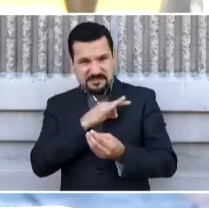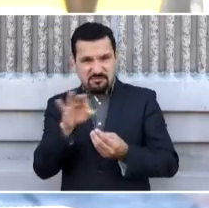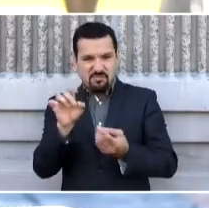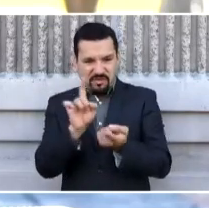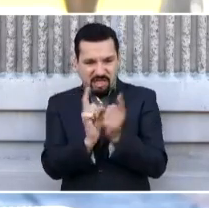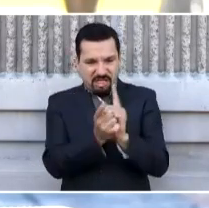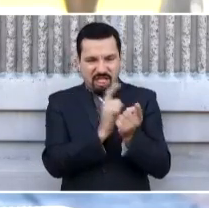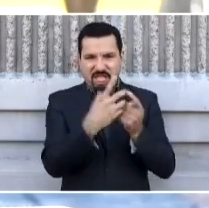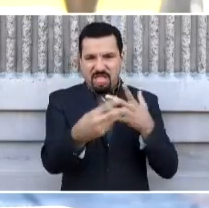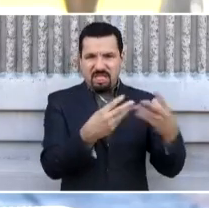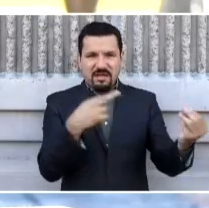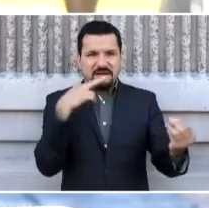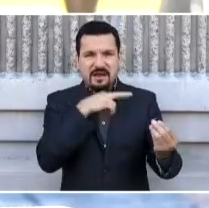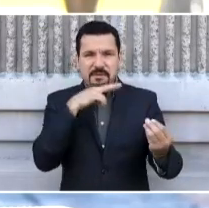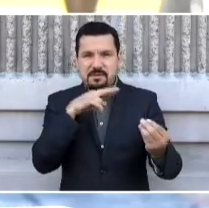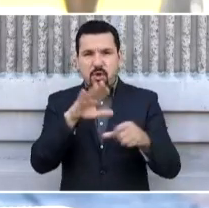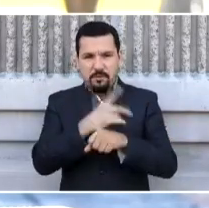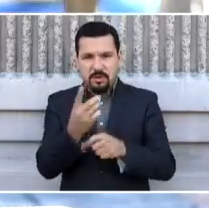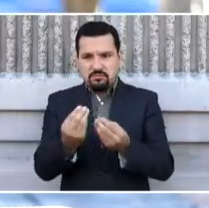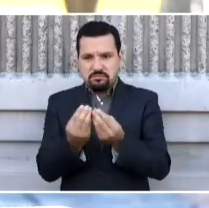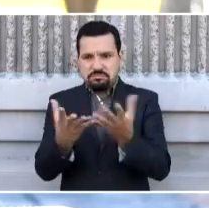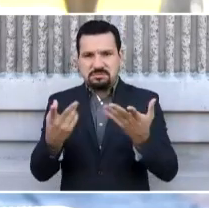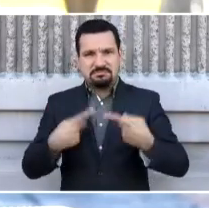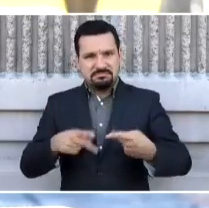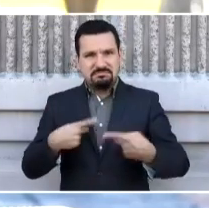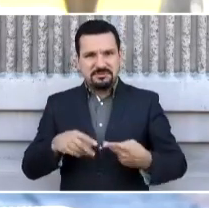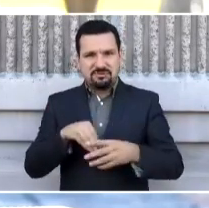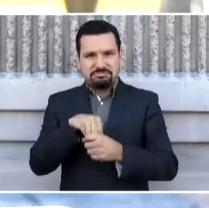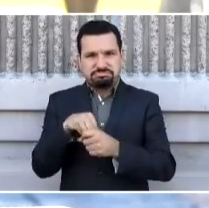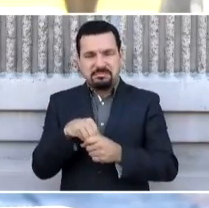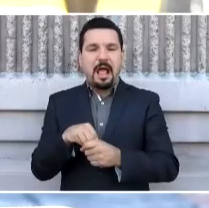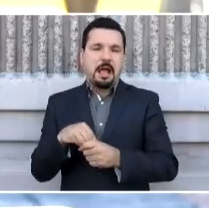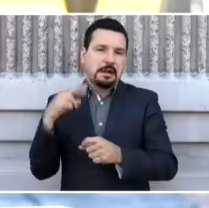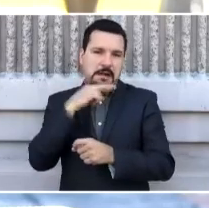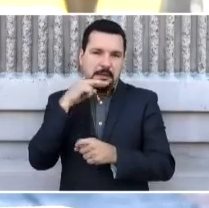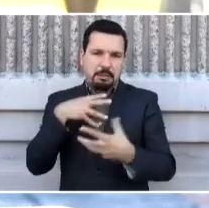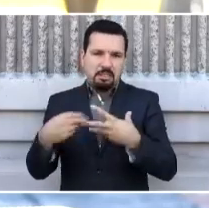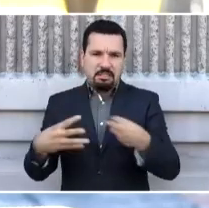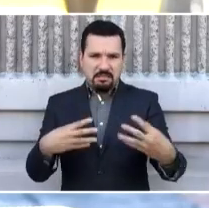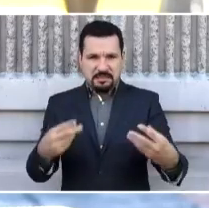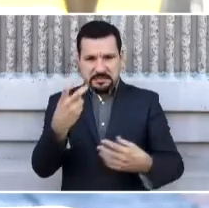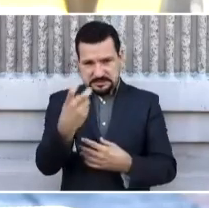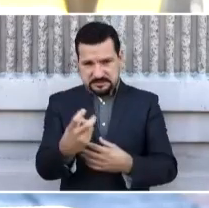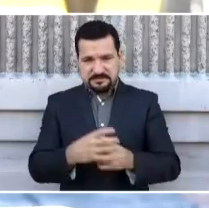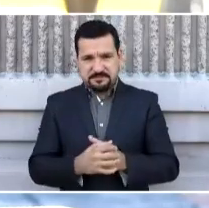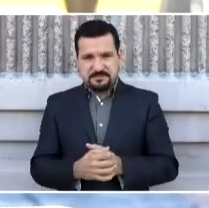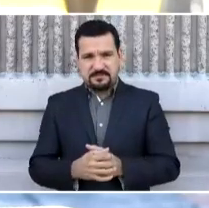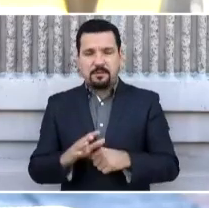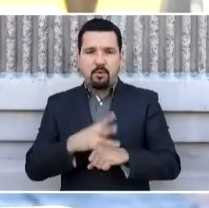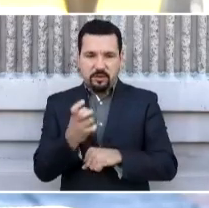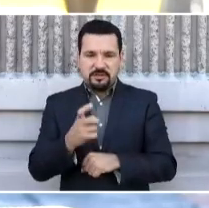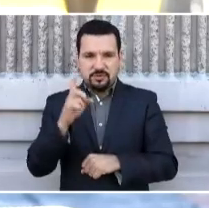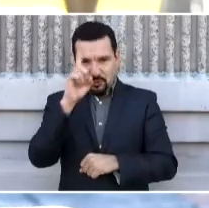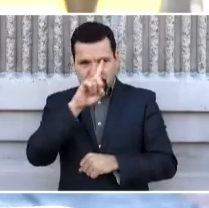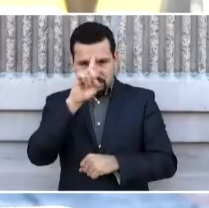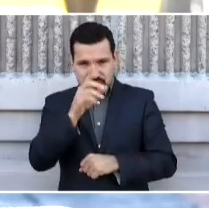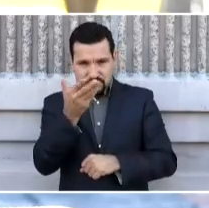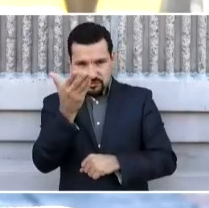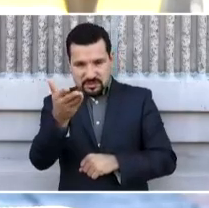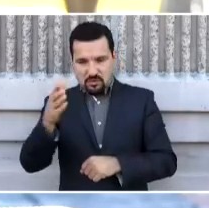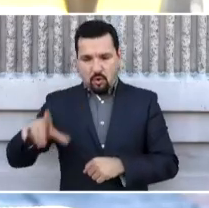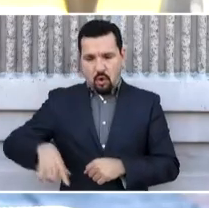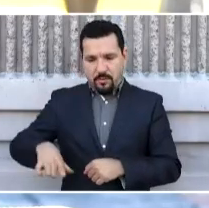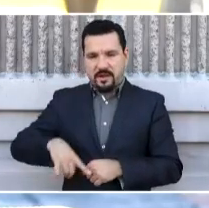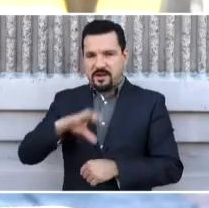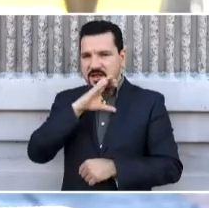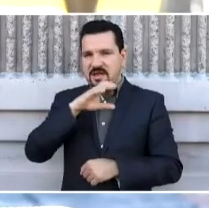una mayor velocidad de transmisión entre más cantidad de población haya. Luego entonces, el mensaje que la